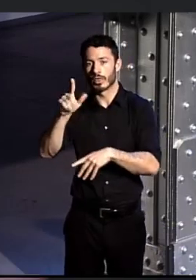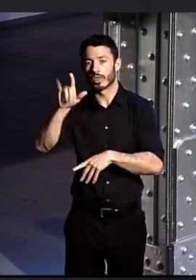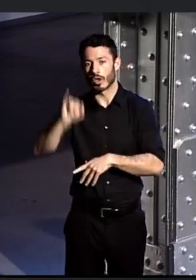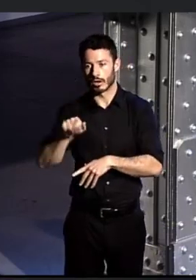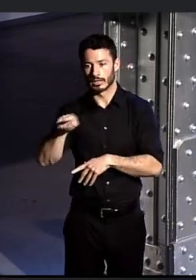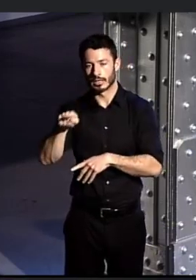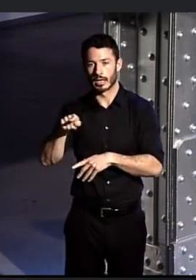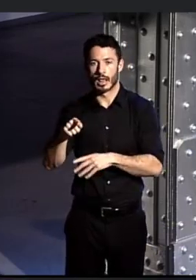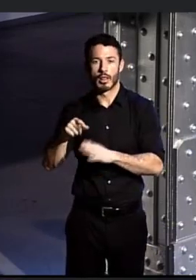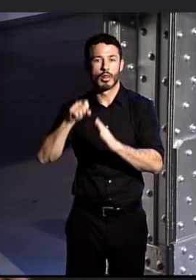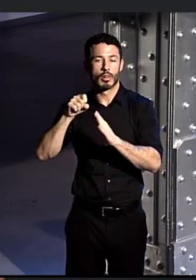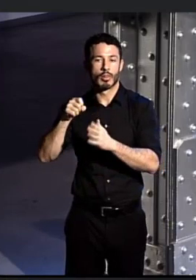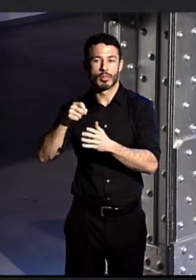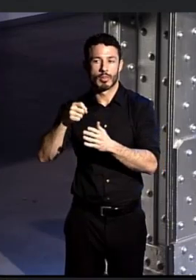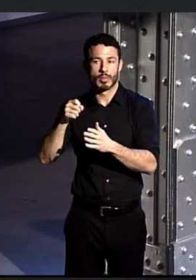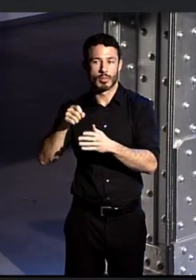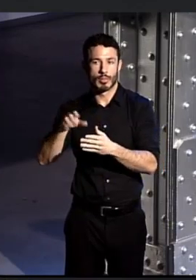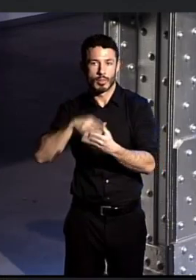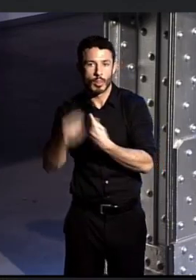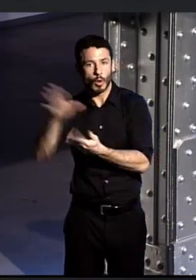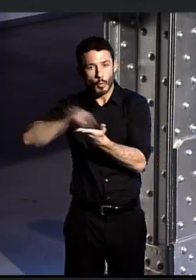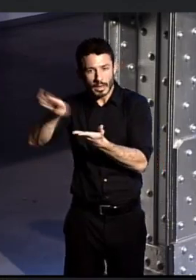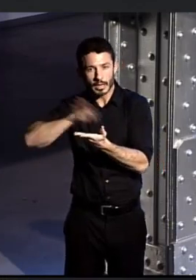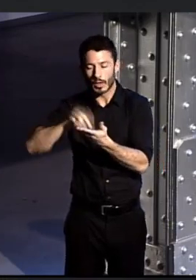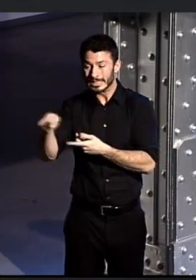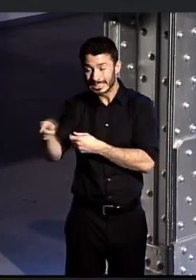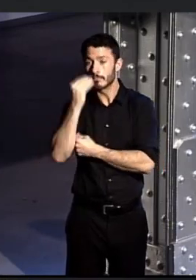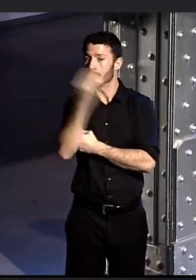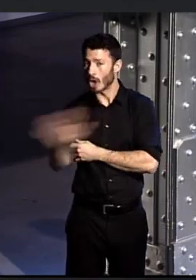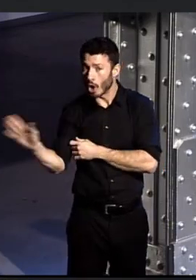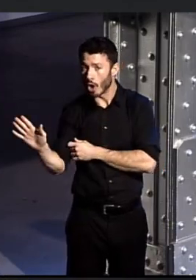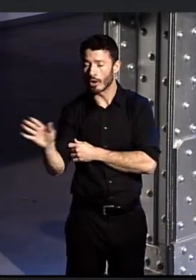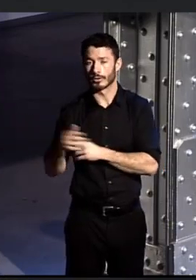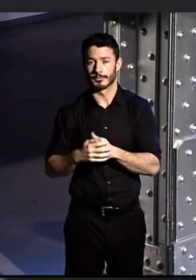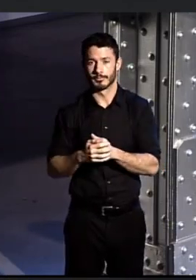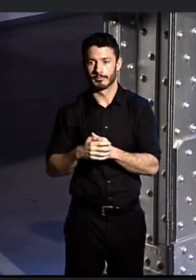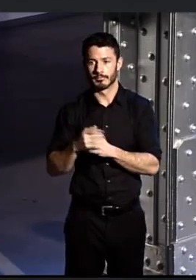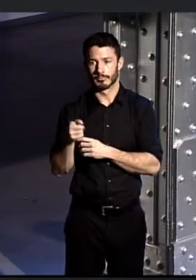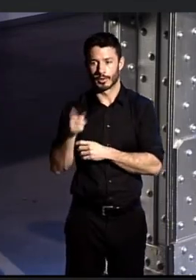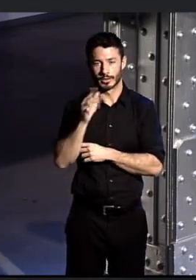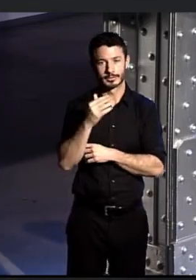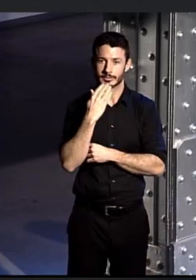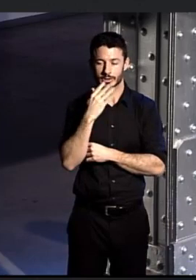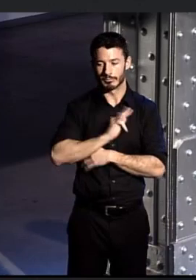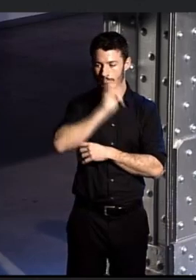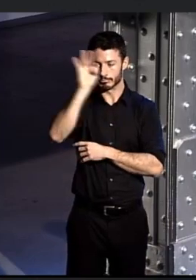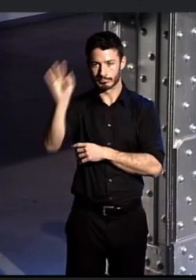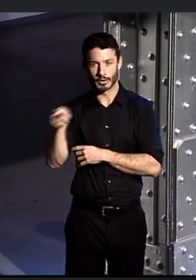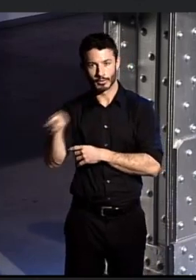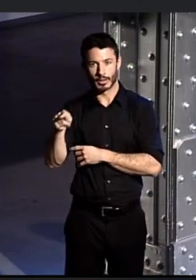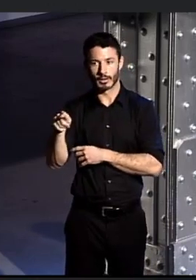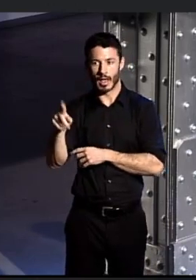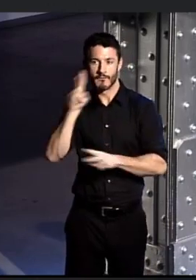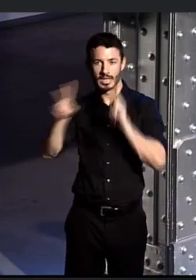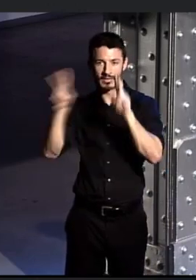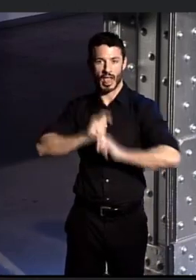mejor documentadora de esta novela, de esta historia que estamos contando. Y entonces pasa la voz al diario y allí tenemos visibilizada